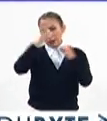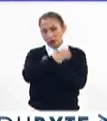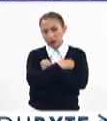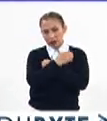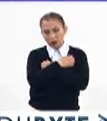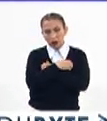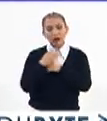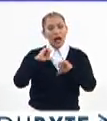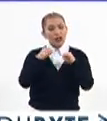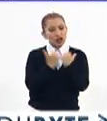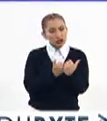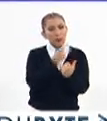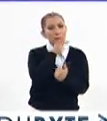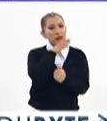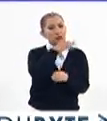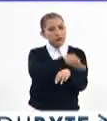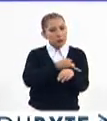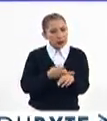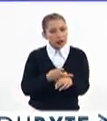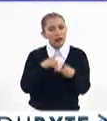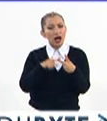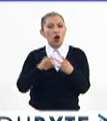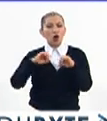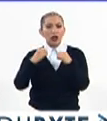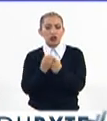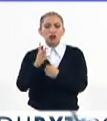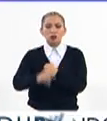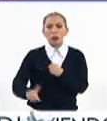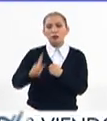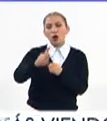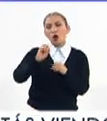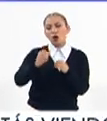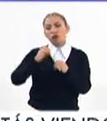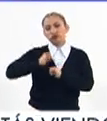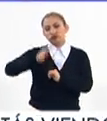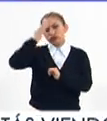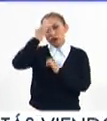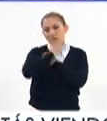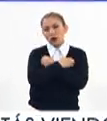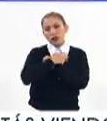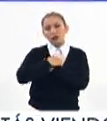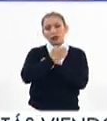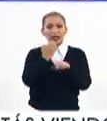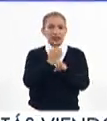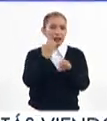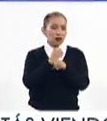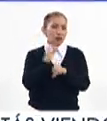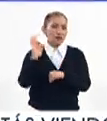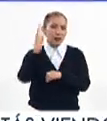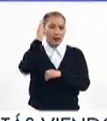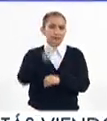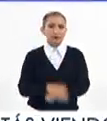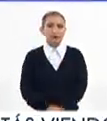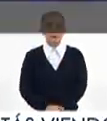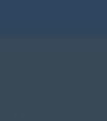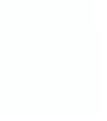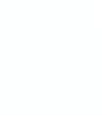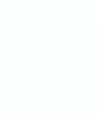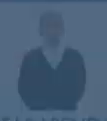educativo, asociaciones de padres de familia, organismos públicos y autoridades educativas estatales y federales.